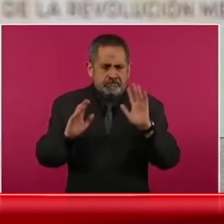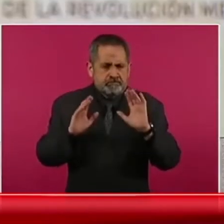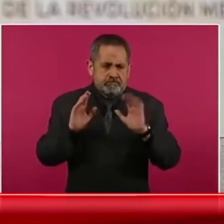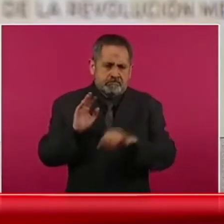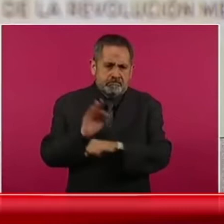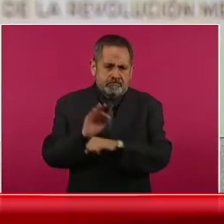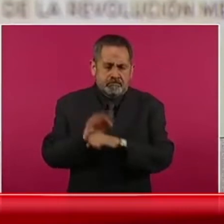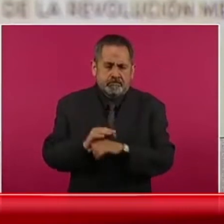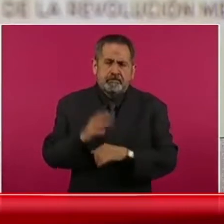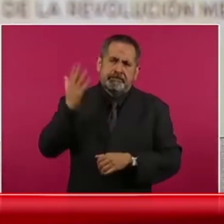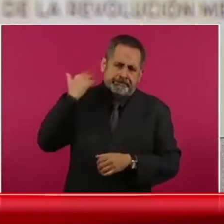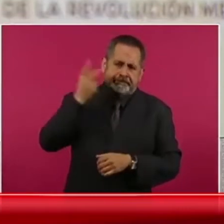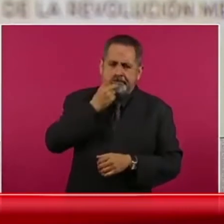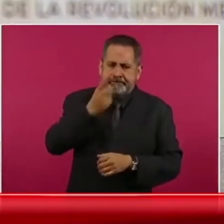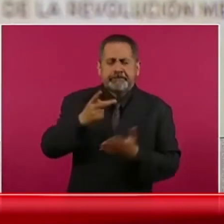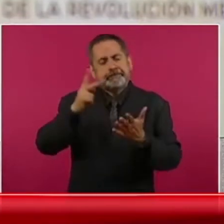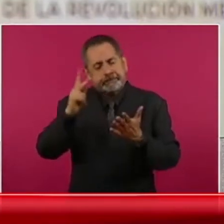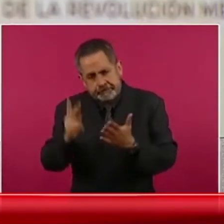aprovecho para